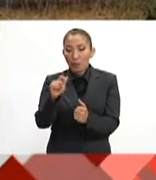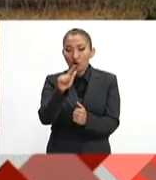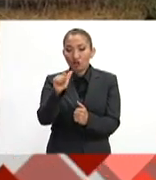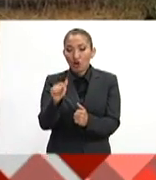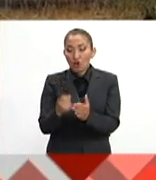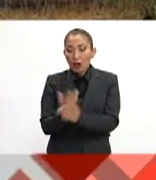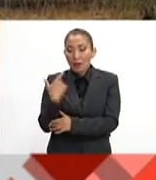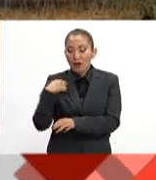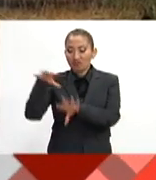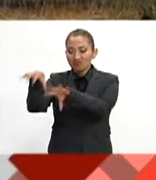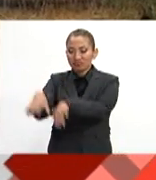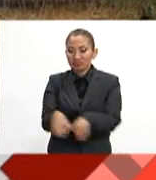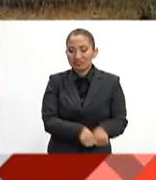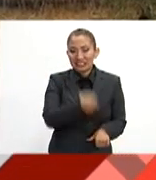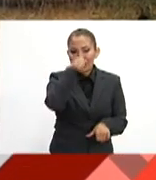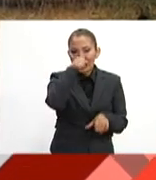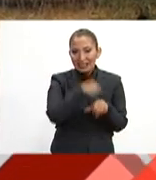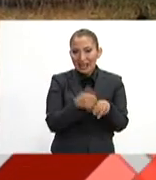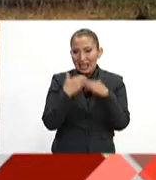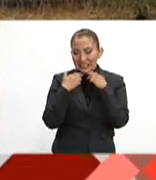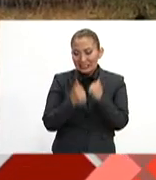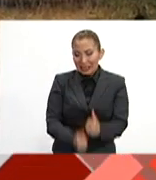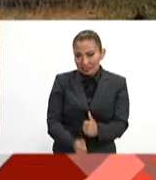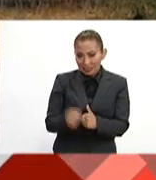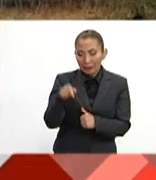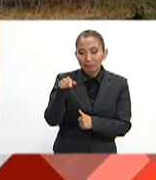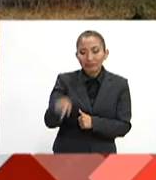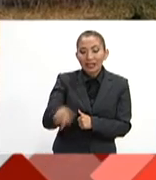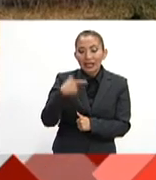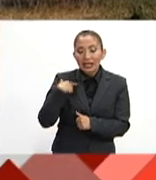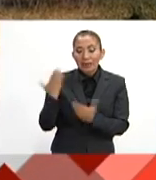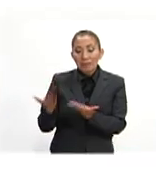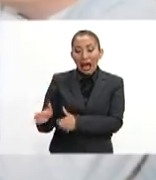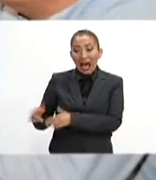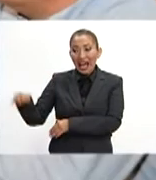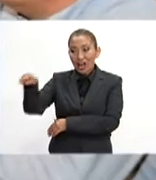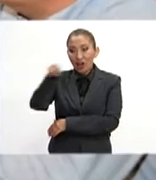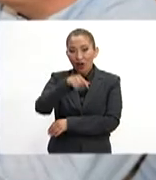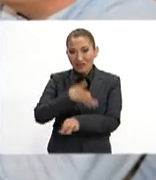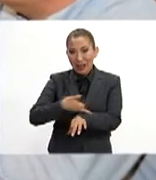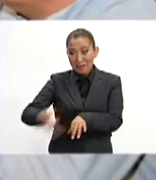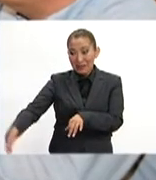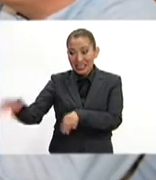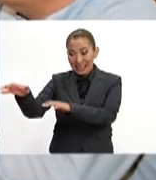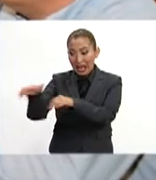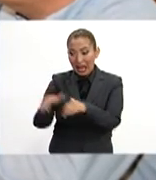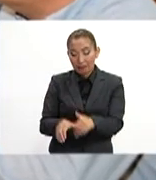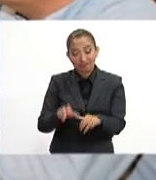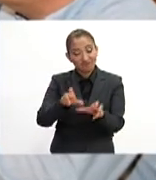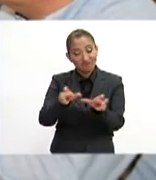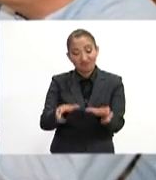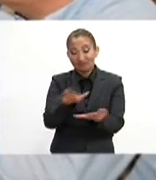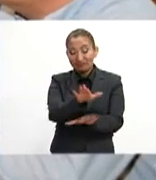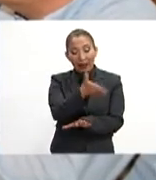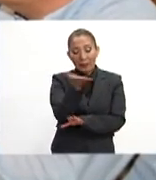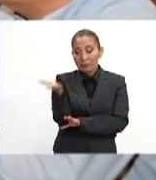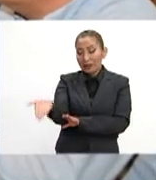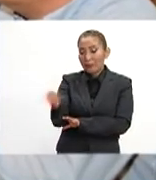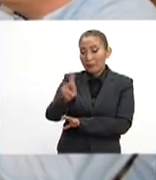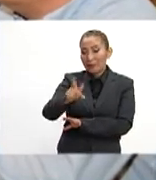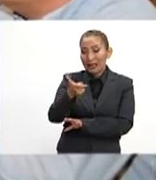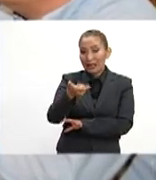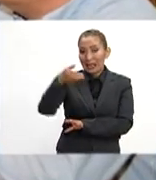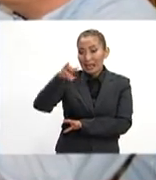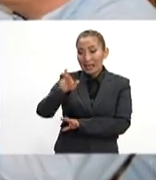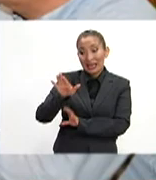Nuevo, embargado por la Secretaría de Hacienda, y las cuentas bancarias de la familia congeladas a solicitud de la